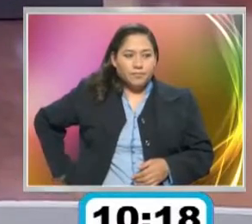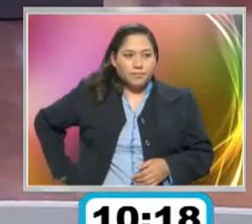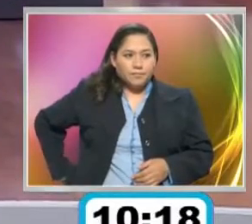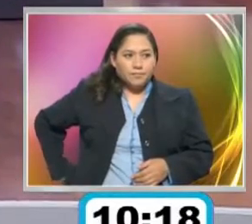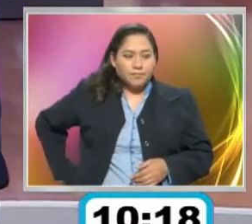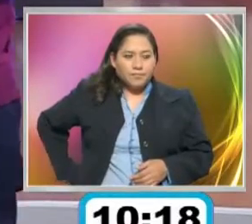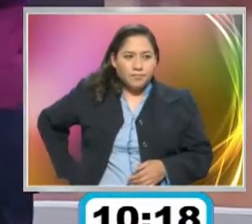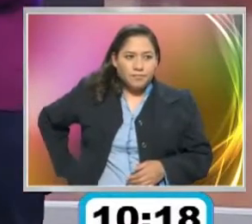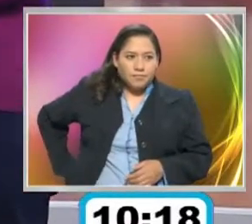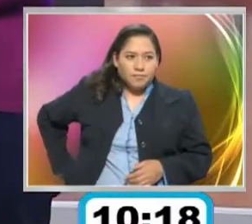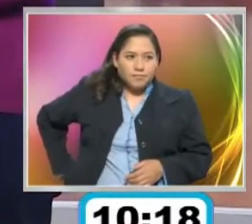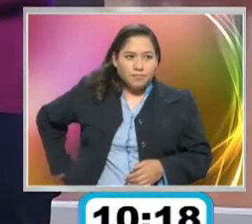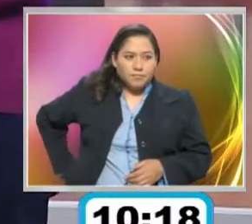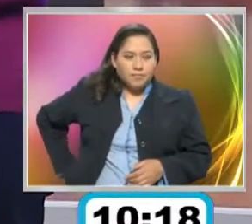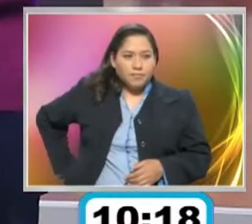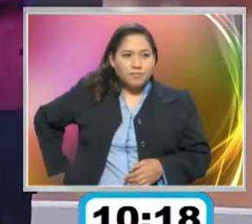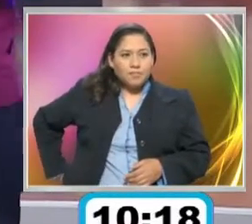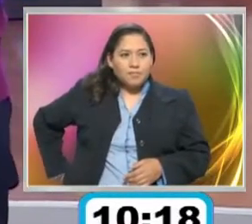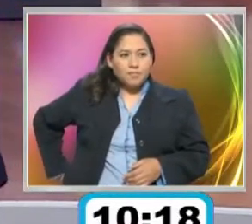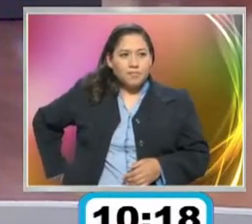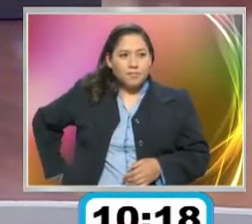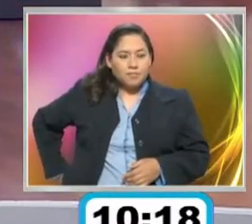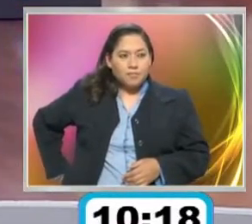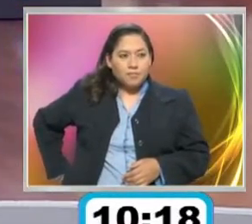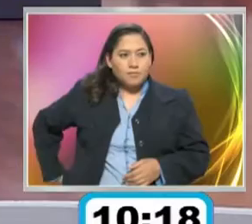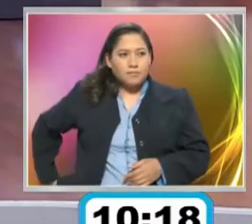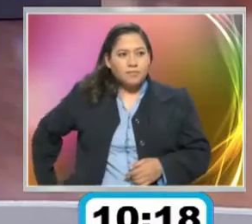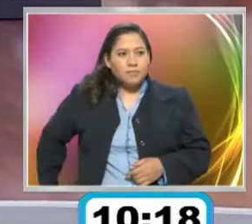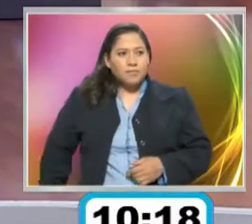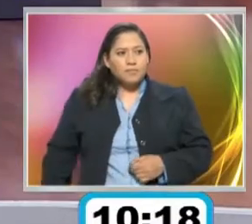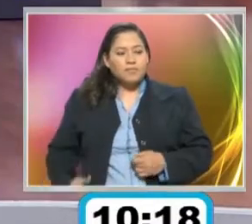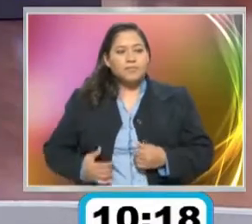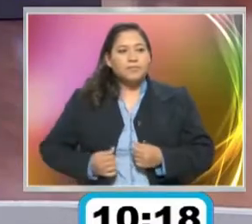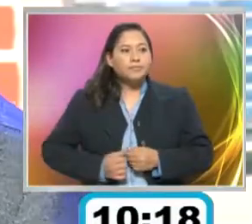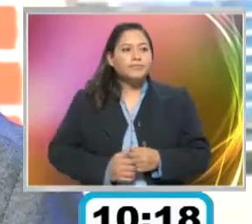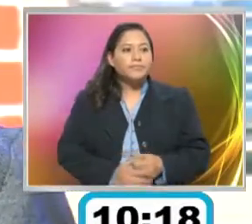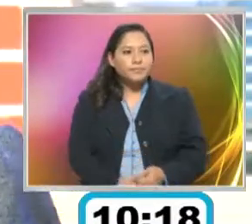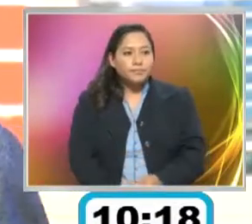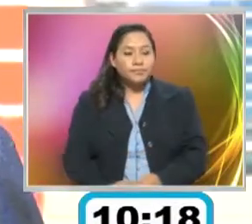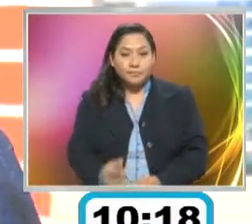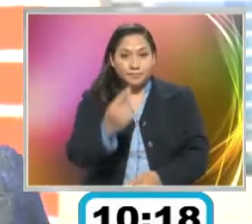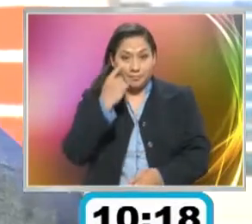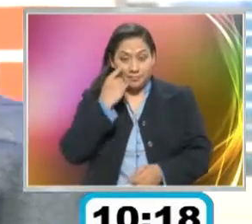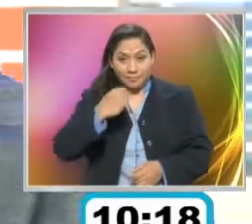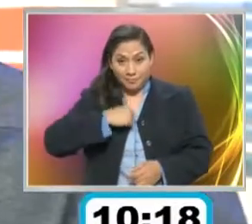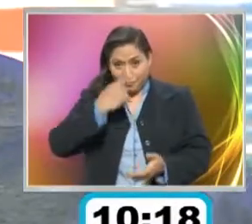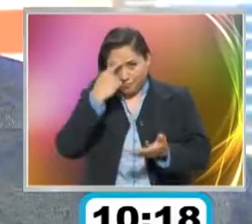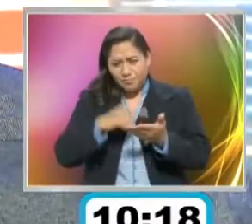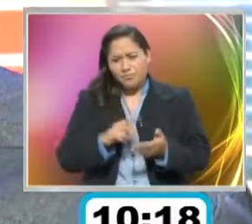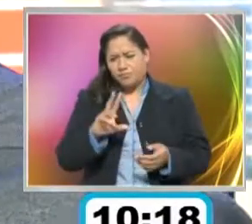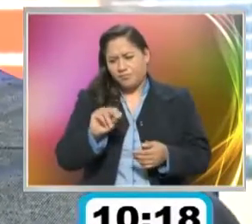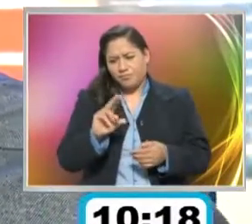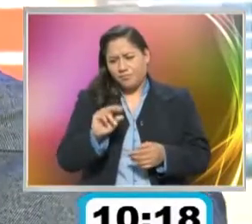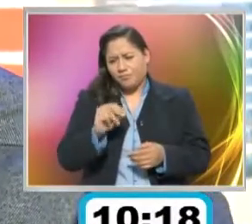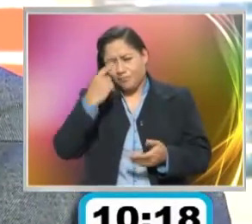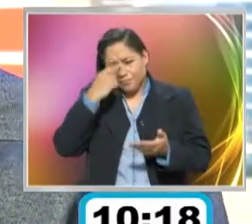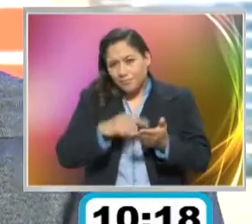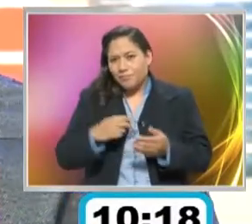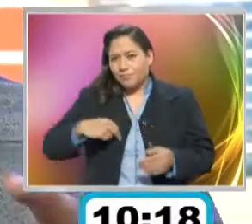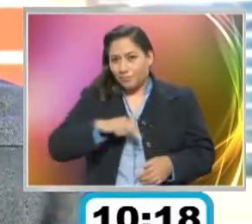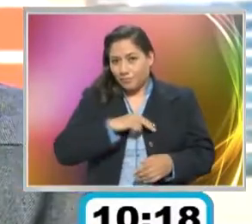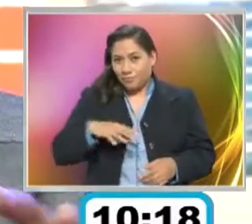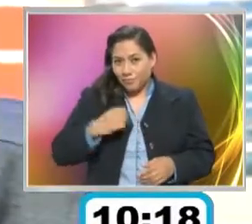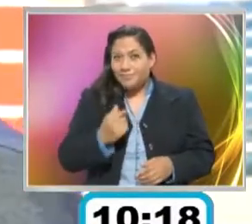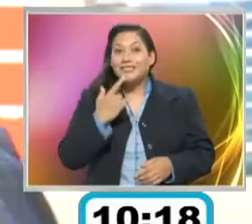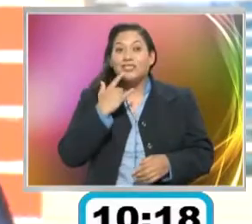completo. ¿Tú crees que el amor sea algo que se deba o que se pueda administrar? Mira, yo creo que no. Creo Ajá. que tratamos y